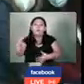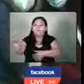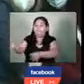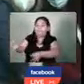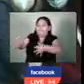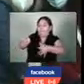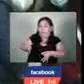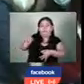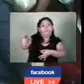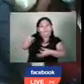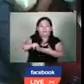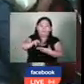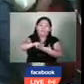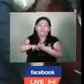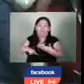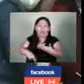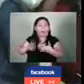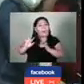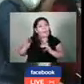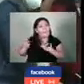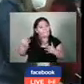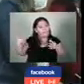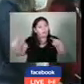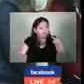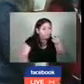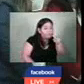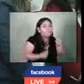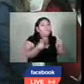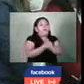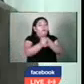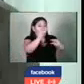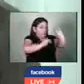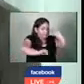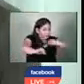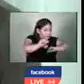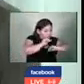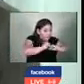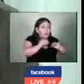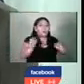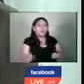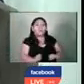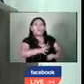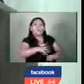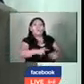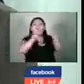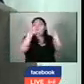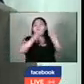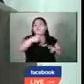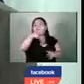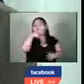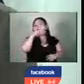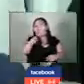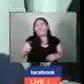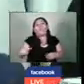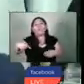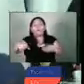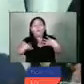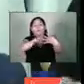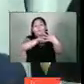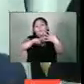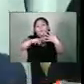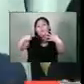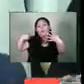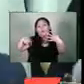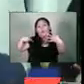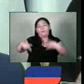insumos por parte del sector sindicalista, esperan integrarla y realizar la entrega de la propuesta de un nuevo sistema de administración de pensiones a finales de noviembre. Hoy